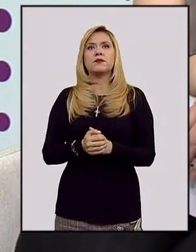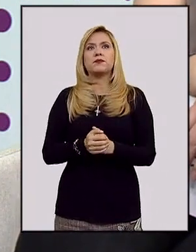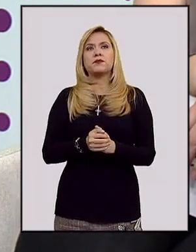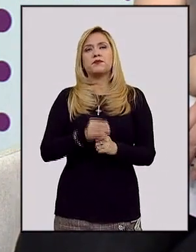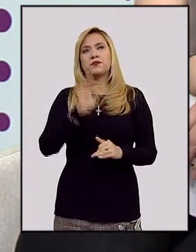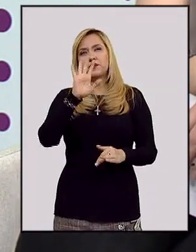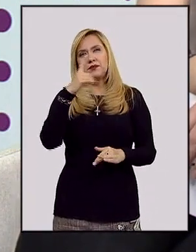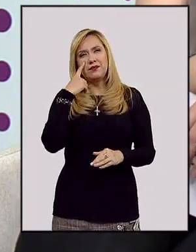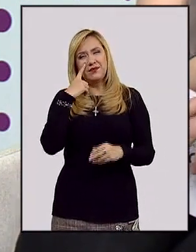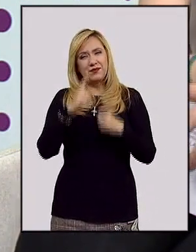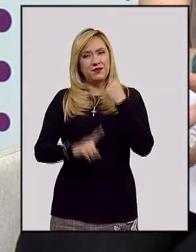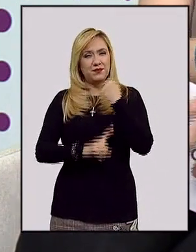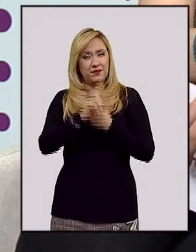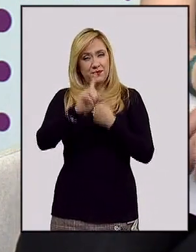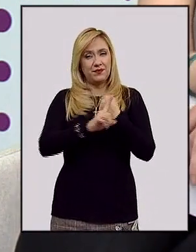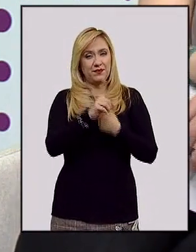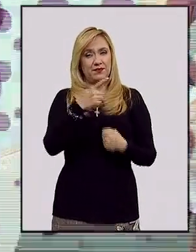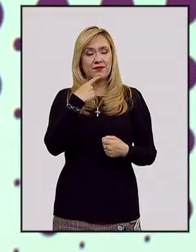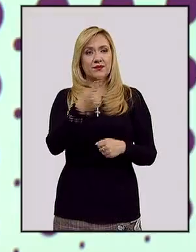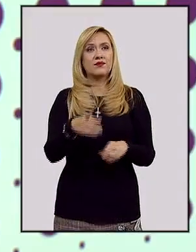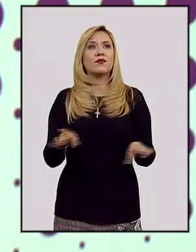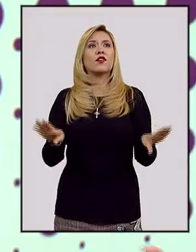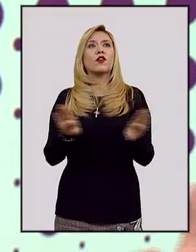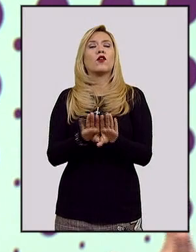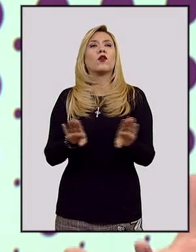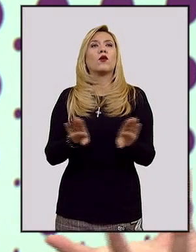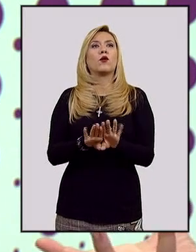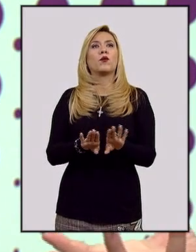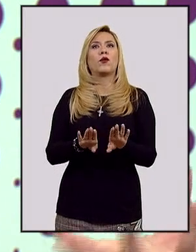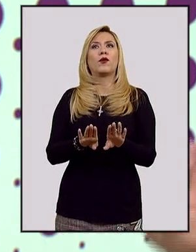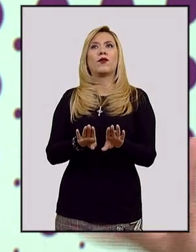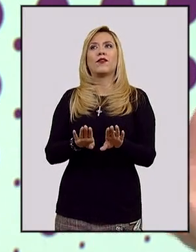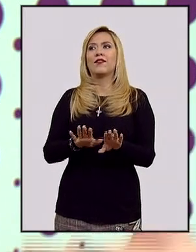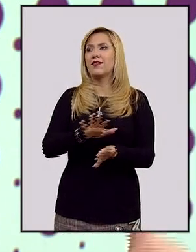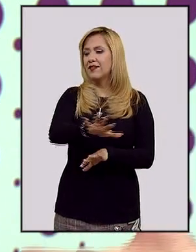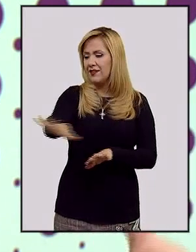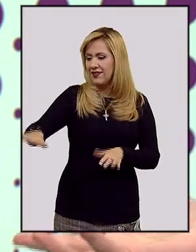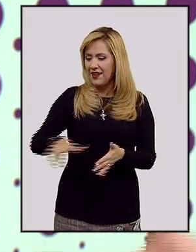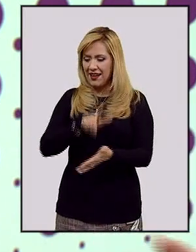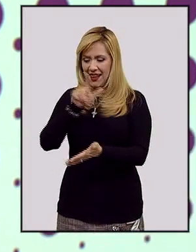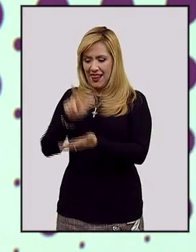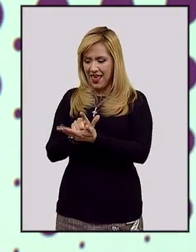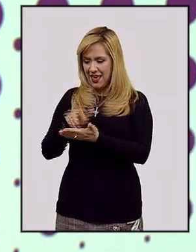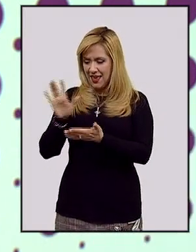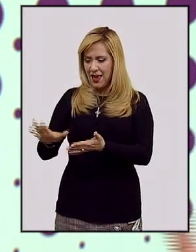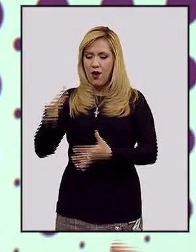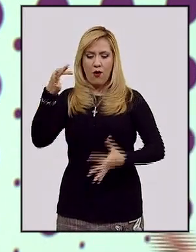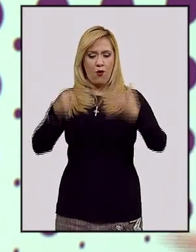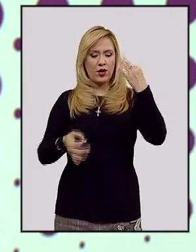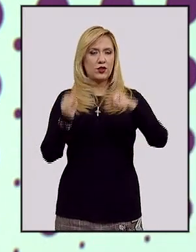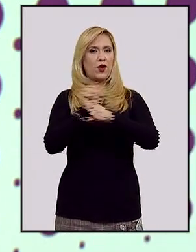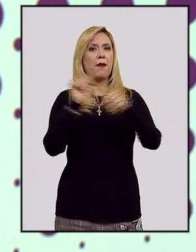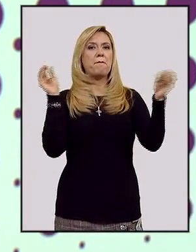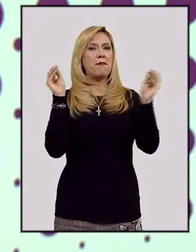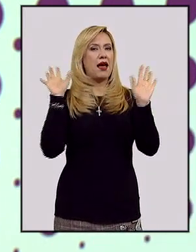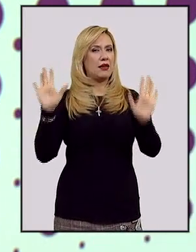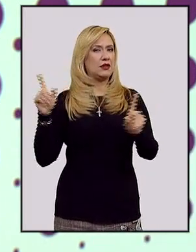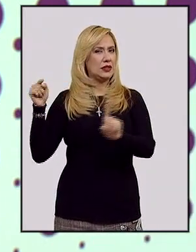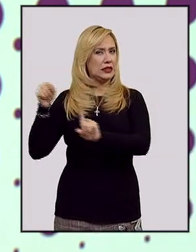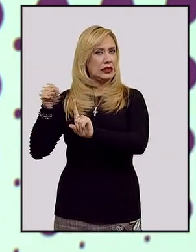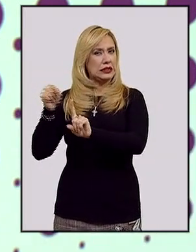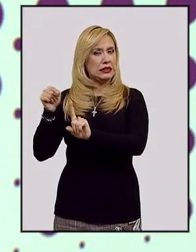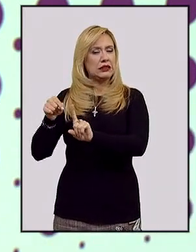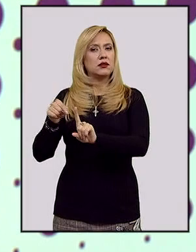de los obstáculos es esto que comentas de cómo está armado el sistema jurídico y en específico el juicio de amparo. En ese sentido,